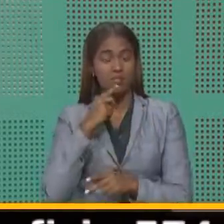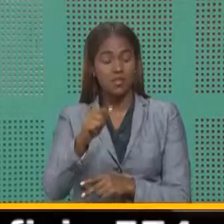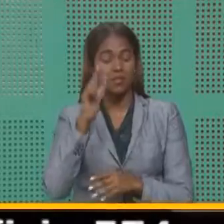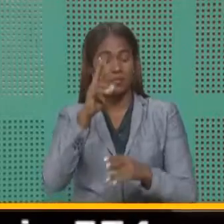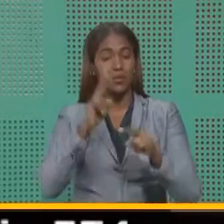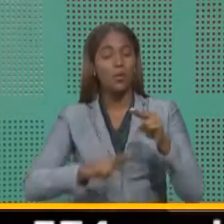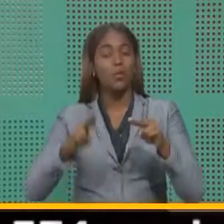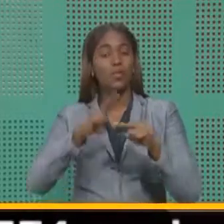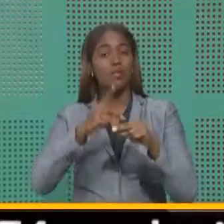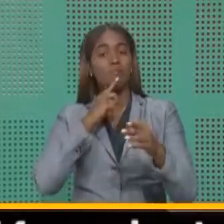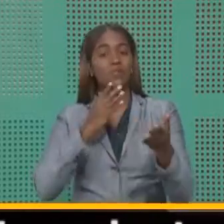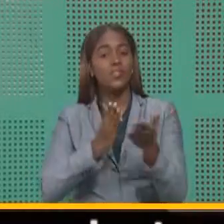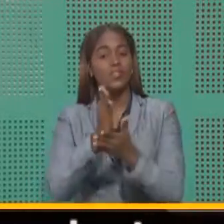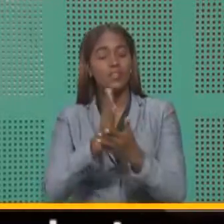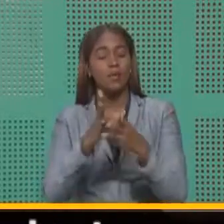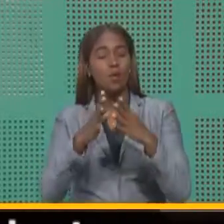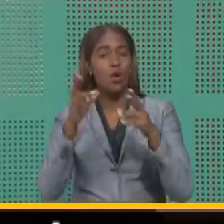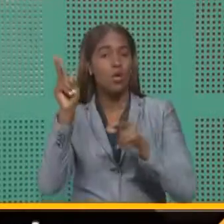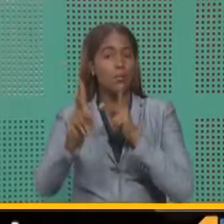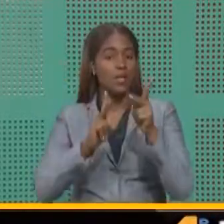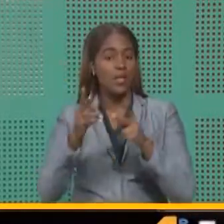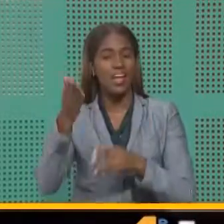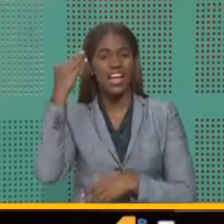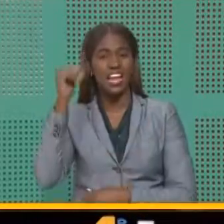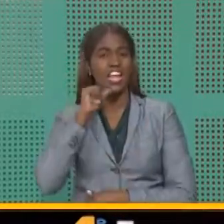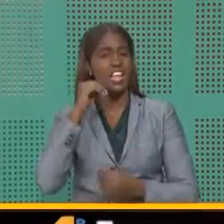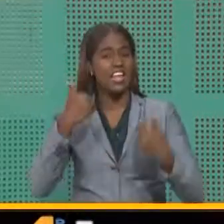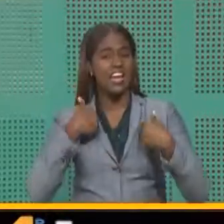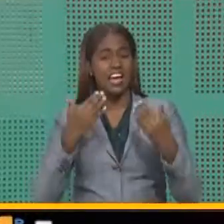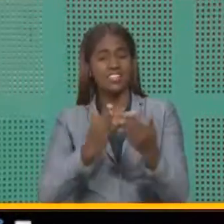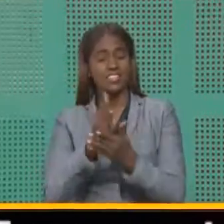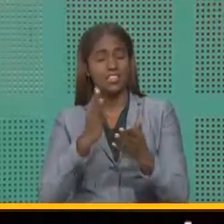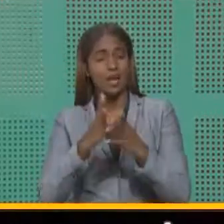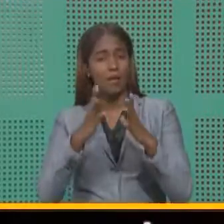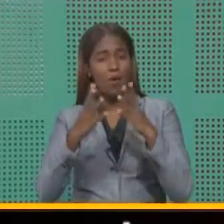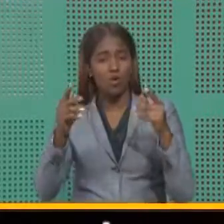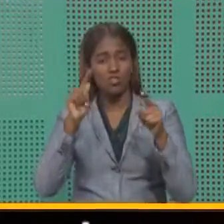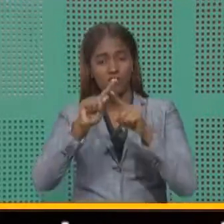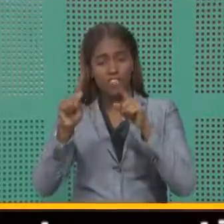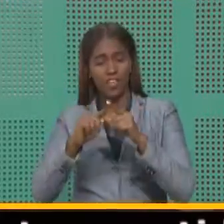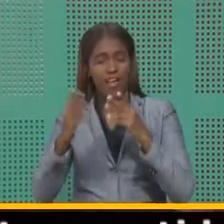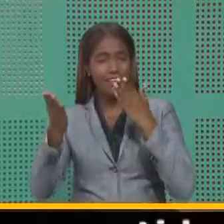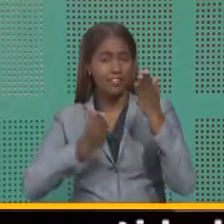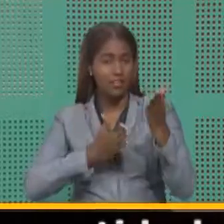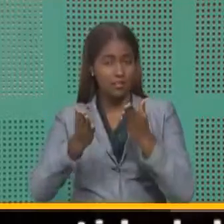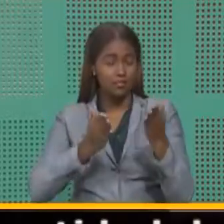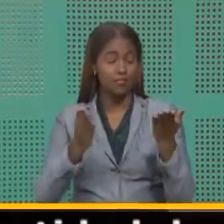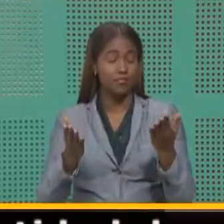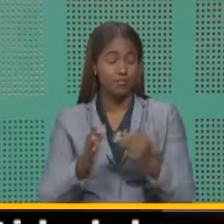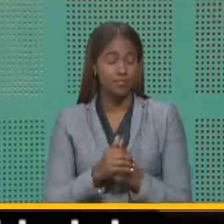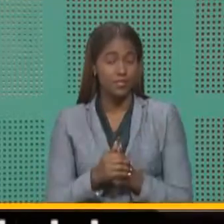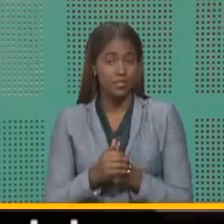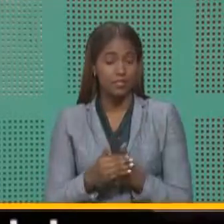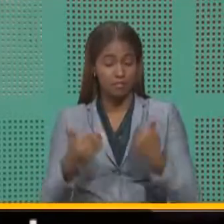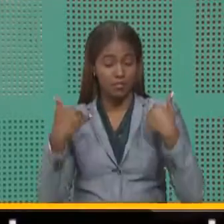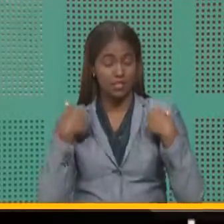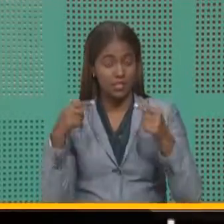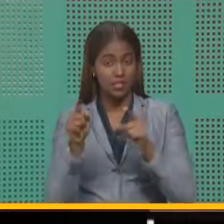aumentado el acceso a mucha gente que no tenía acceso a muchos tipos de servicios está